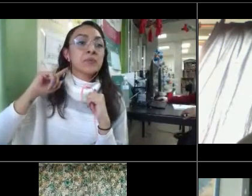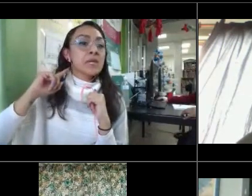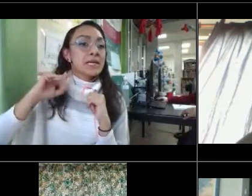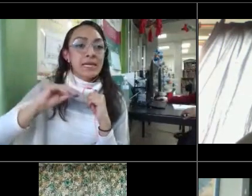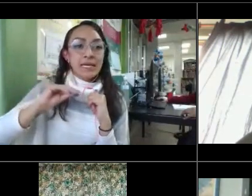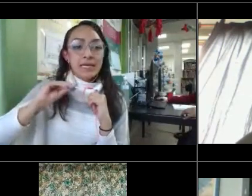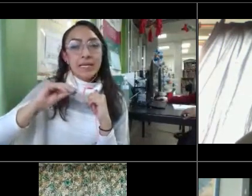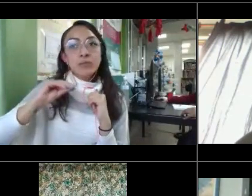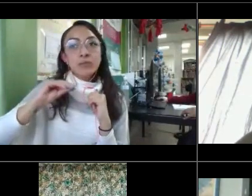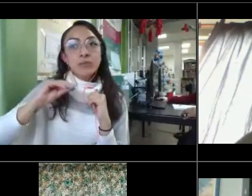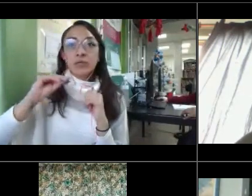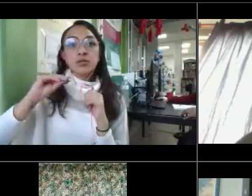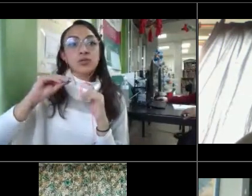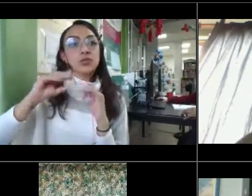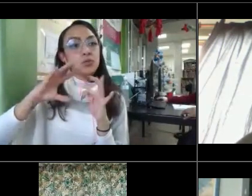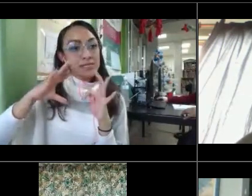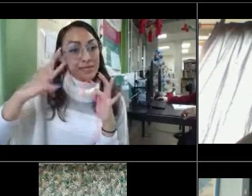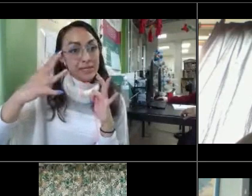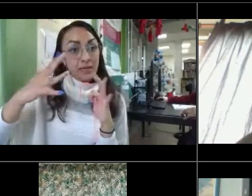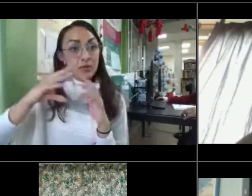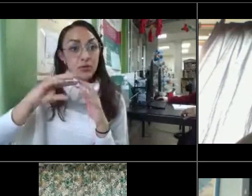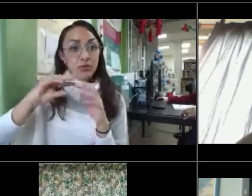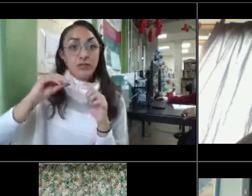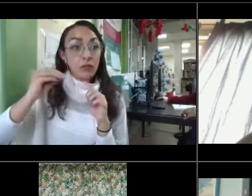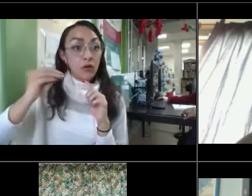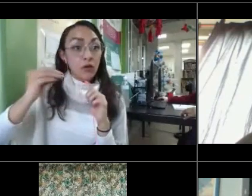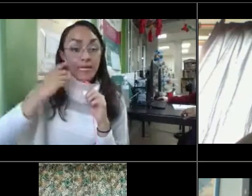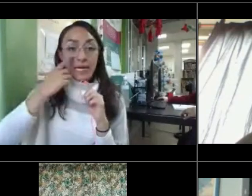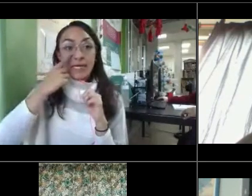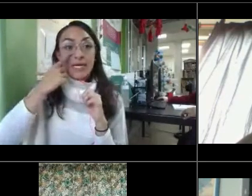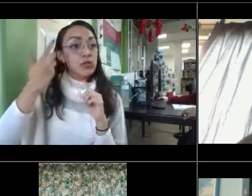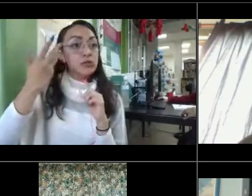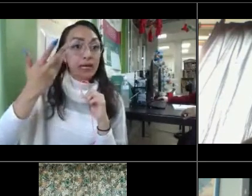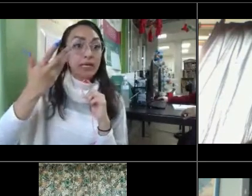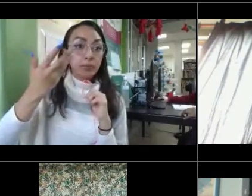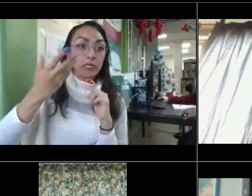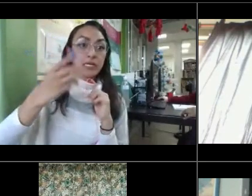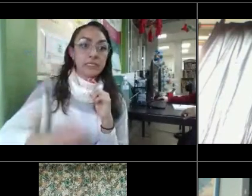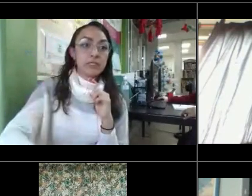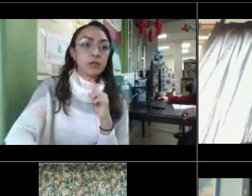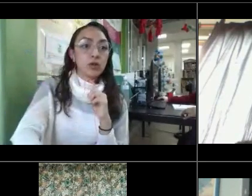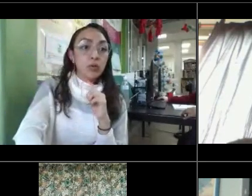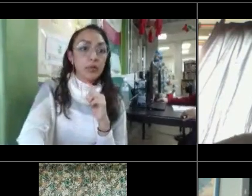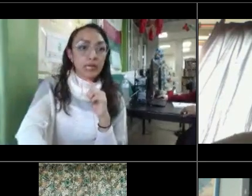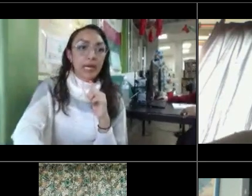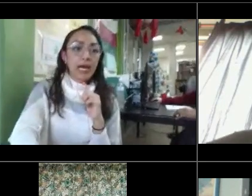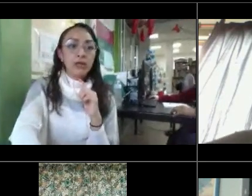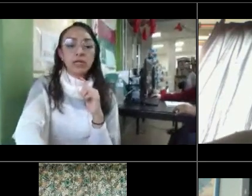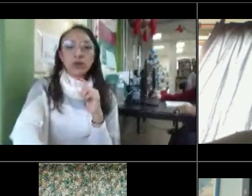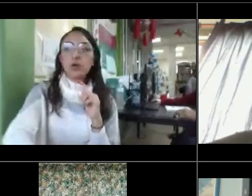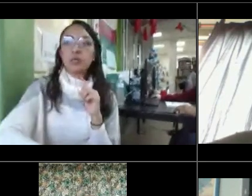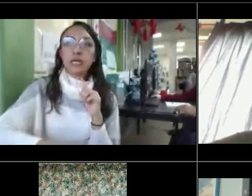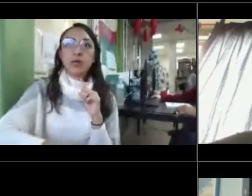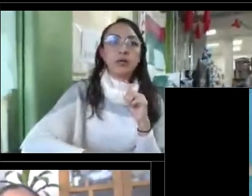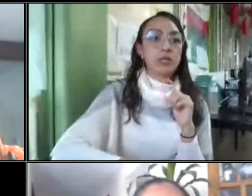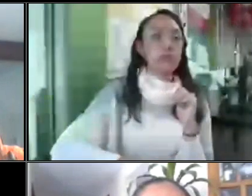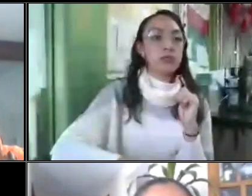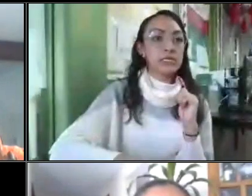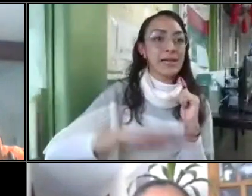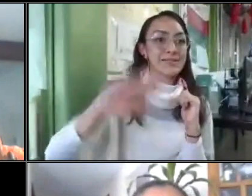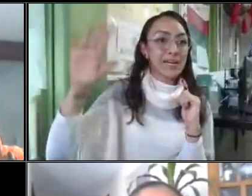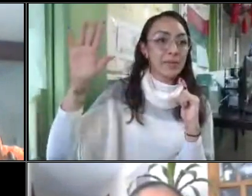hacemos? Generamos con ellos una seña o una forma en la que ellos van a poner atención. ¿Cómo qué? Algo que yo hago en el